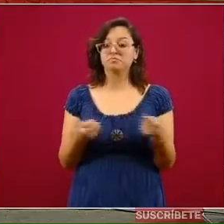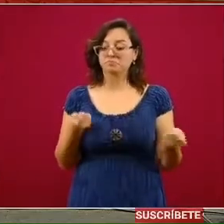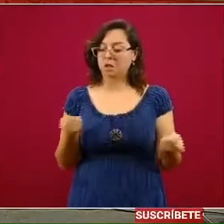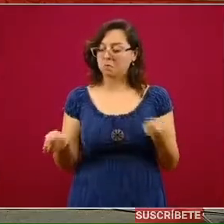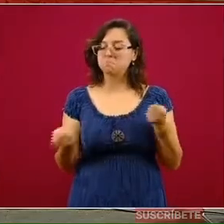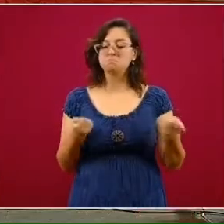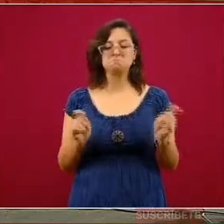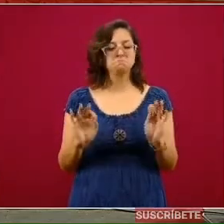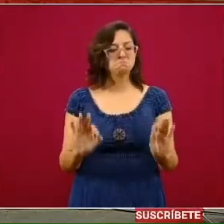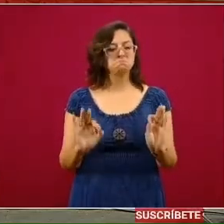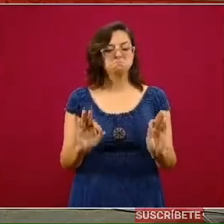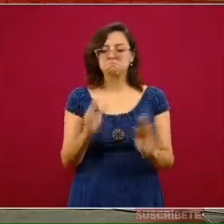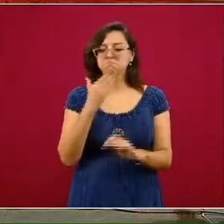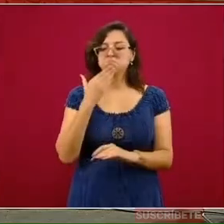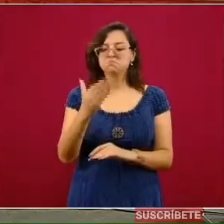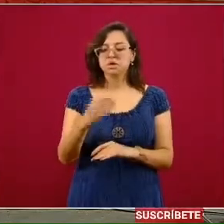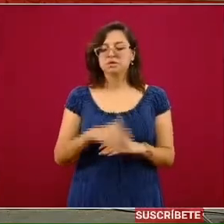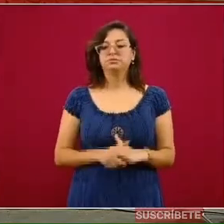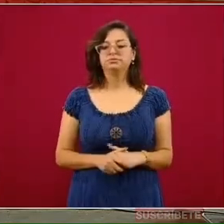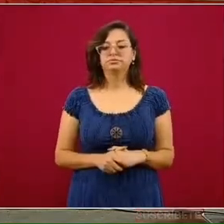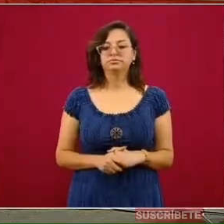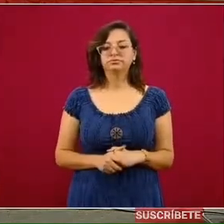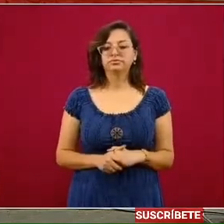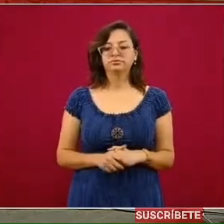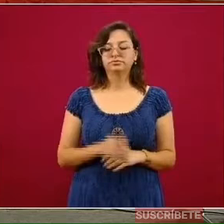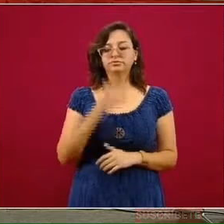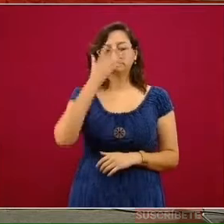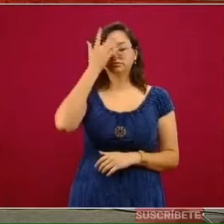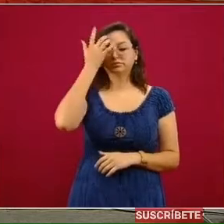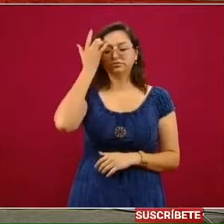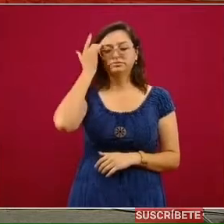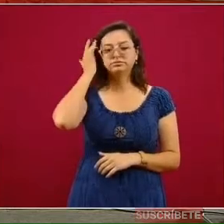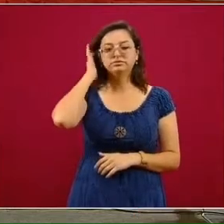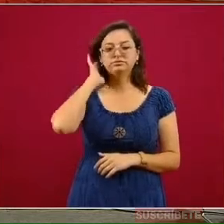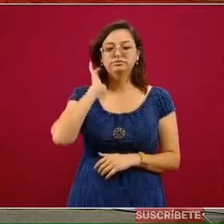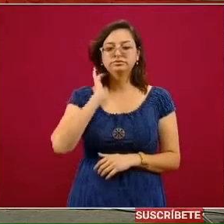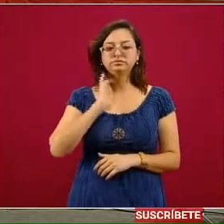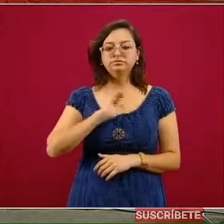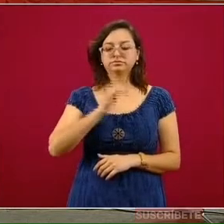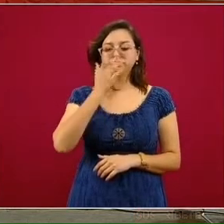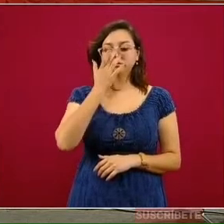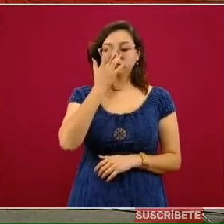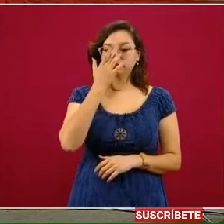control epidémico en el estado de Chiapas. La siguiente.